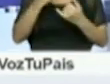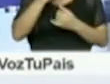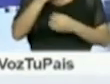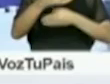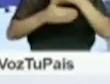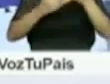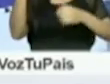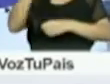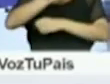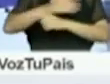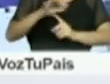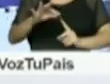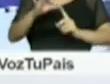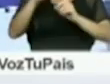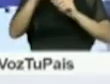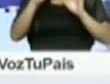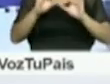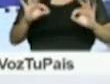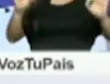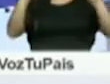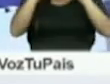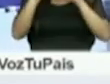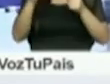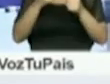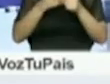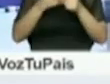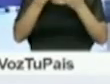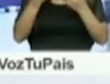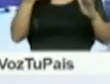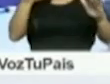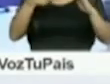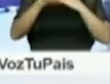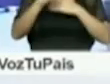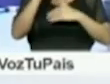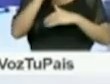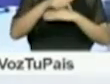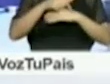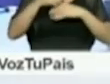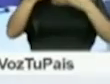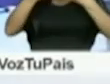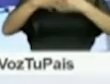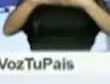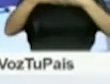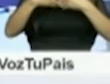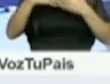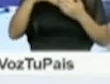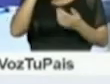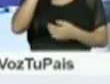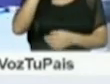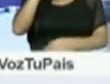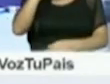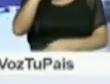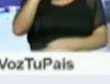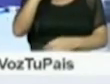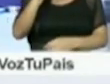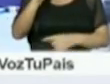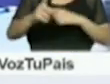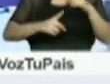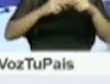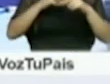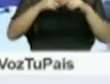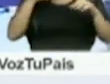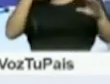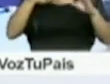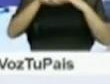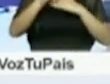muy especial y es un día muy especial, primeramente por la inauguración de la hidroeléctrica Coca-Codo Sinclair y además por la